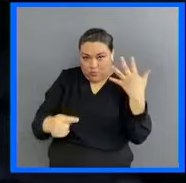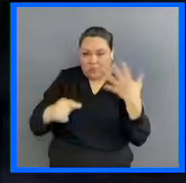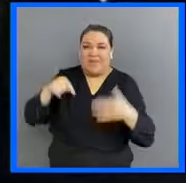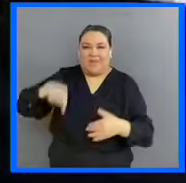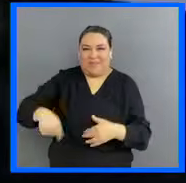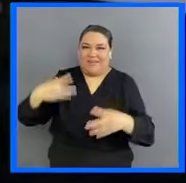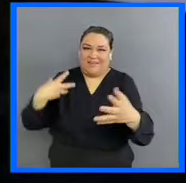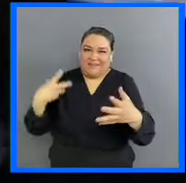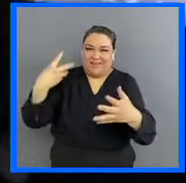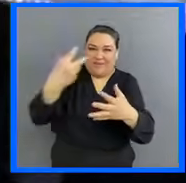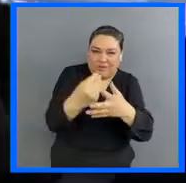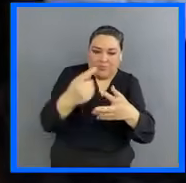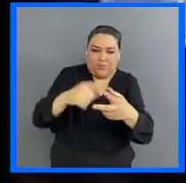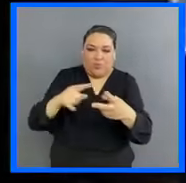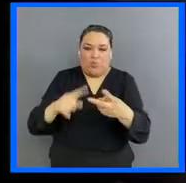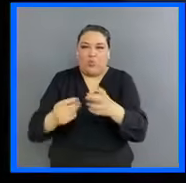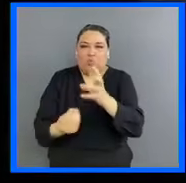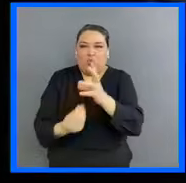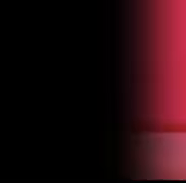Corte de Justicia.